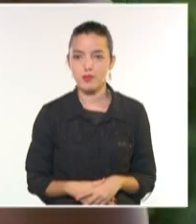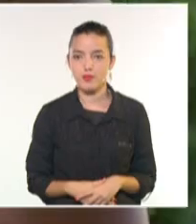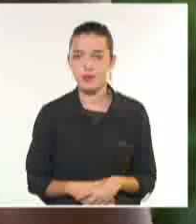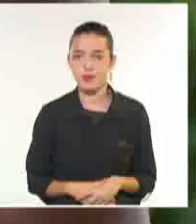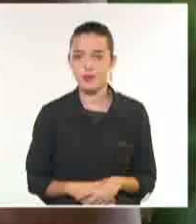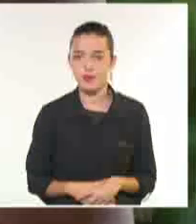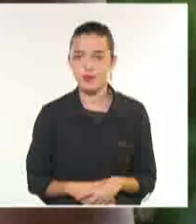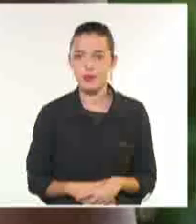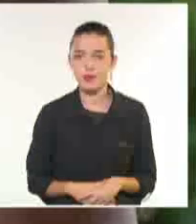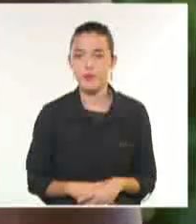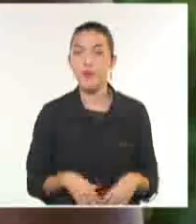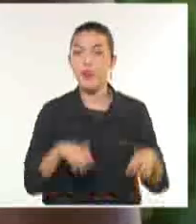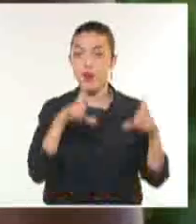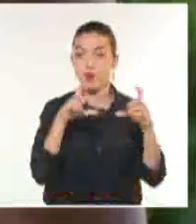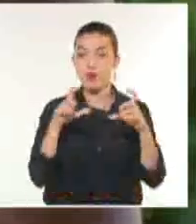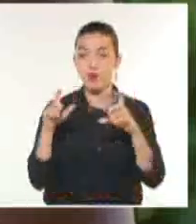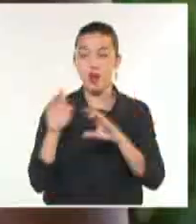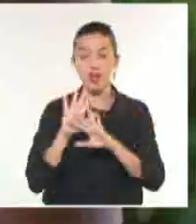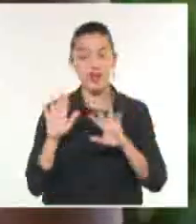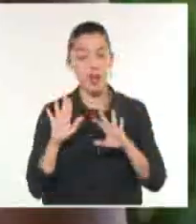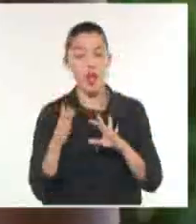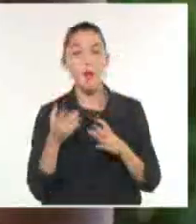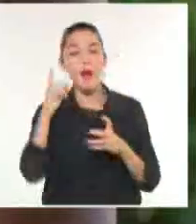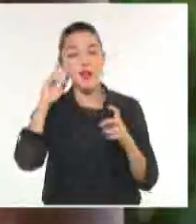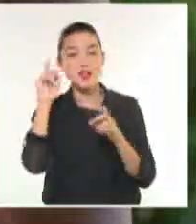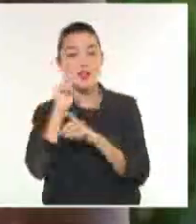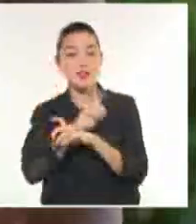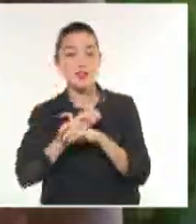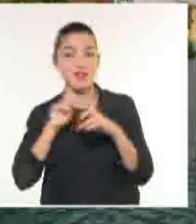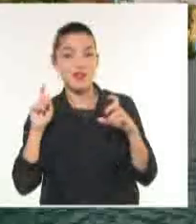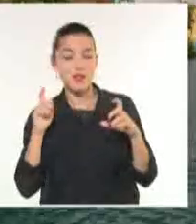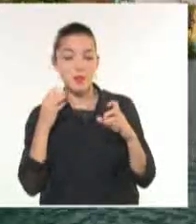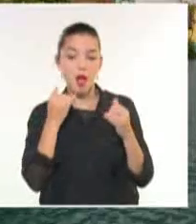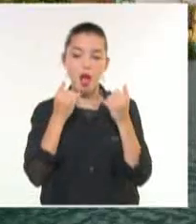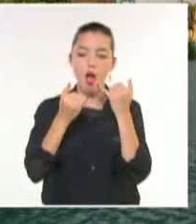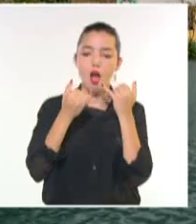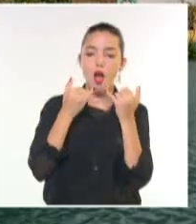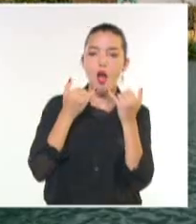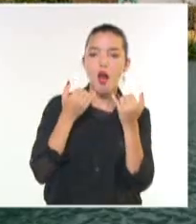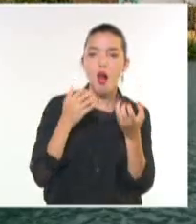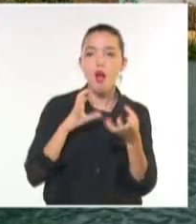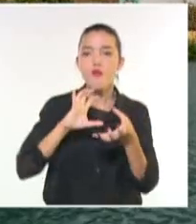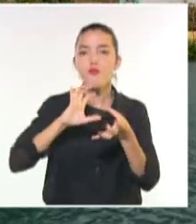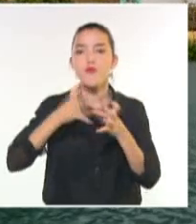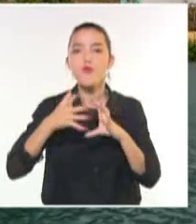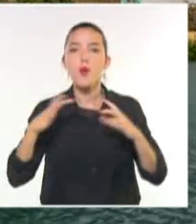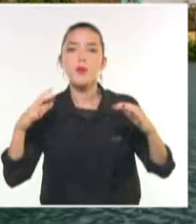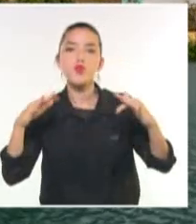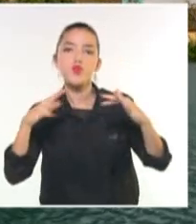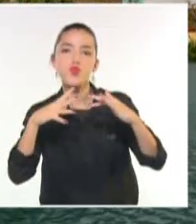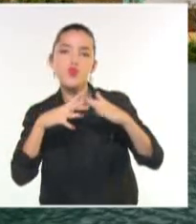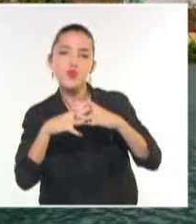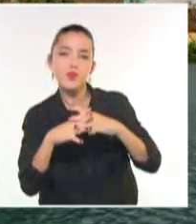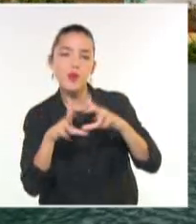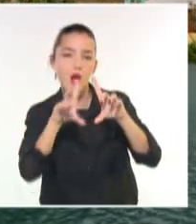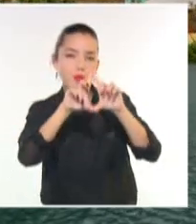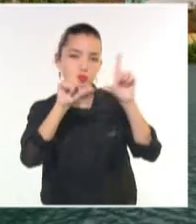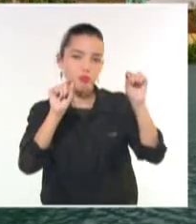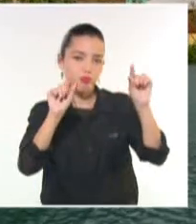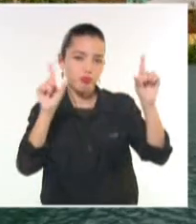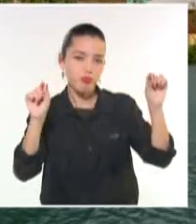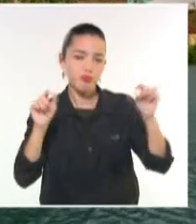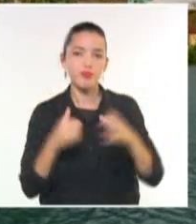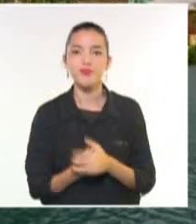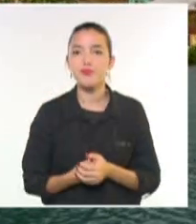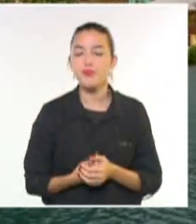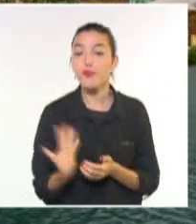Estas imágenes también sirven para la ciencia, para poder identificar los tipos de nubes, visibilizar el impacto de este tipo de tormentas